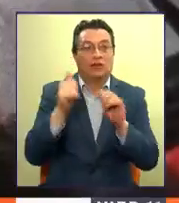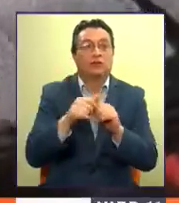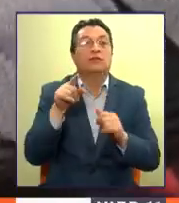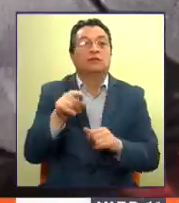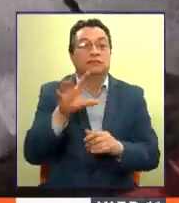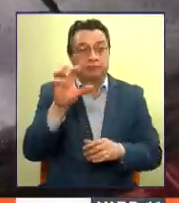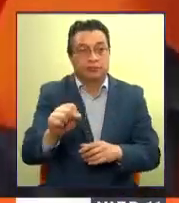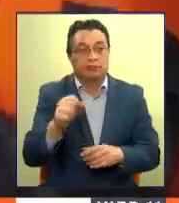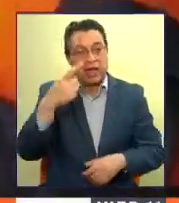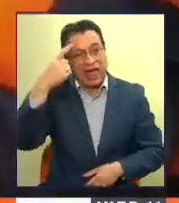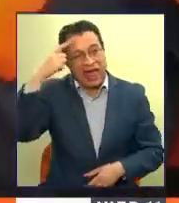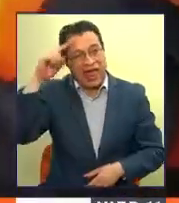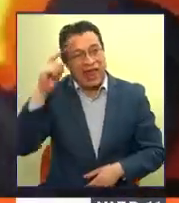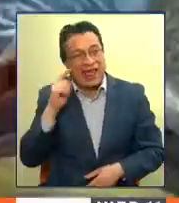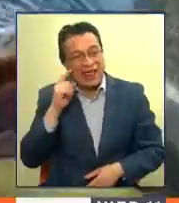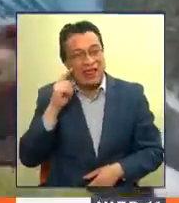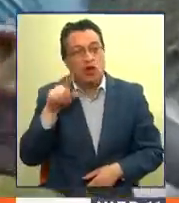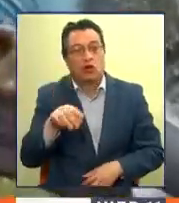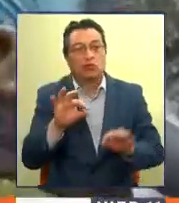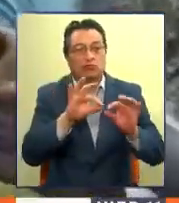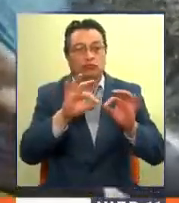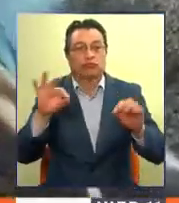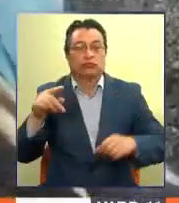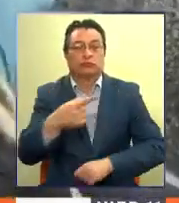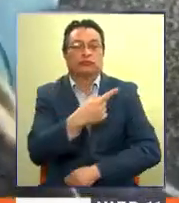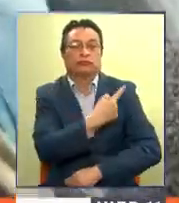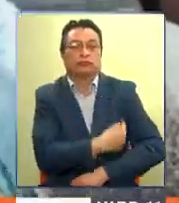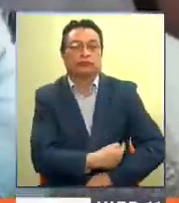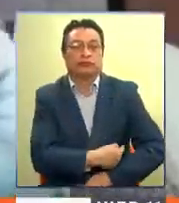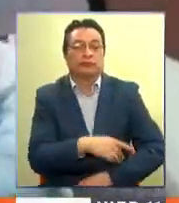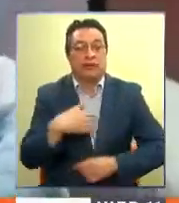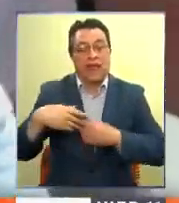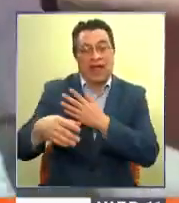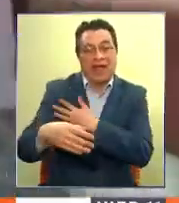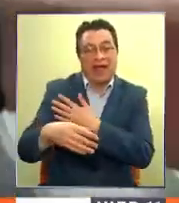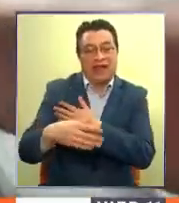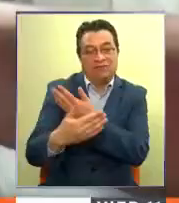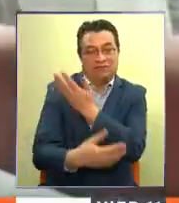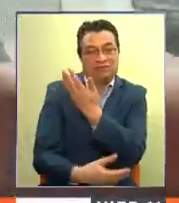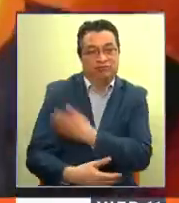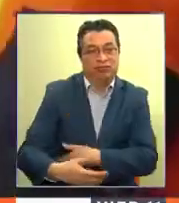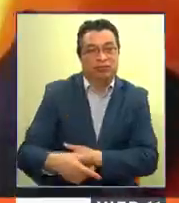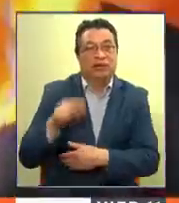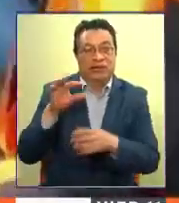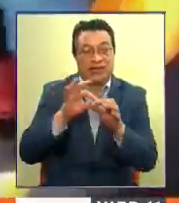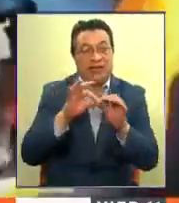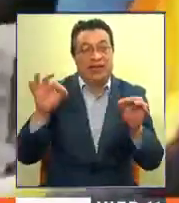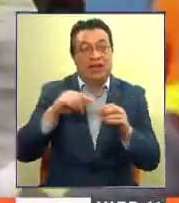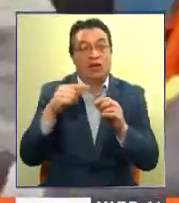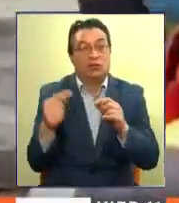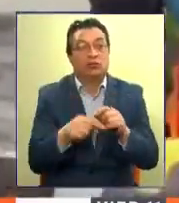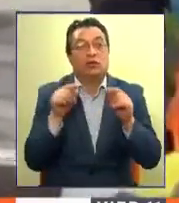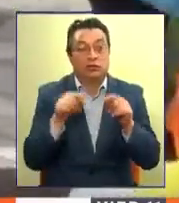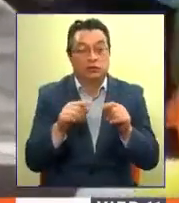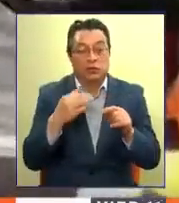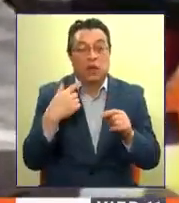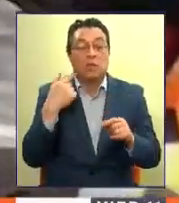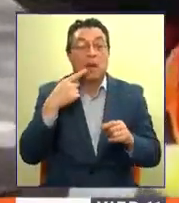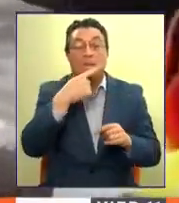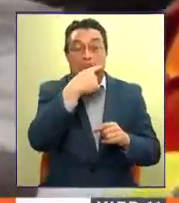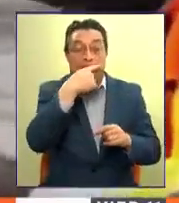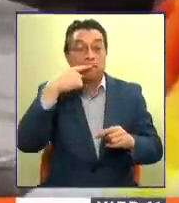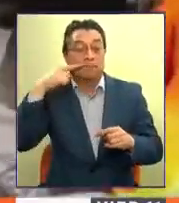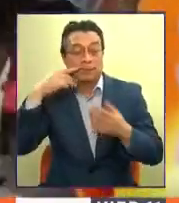pero quedó malherido por este tipo de cuerda. Tiene rajado parte del ala y este hilo está entre medio de su cuerpo, inclusive toma parte de del pico en